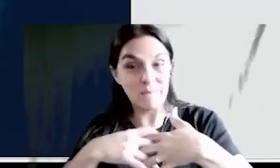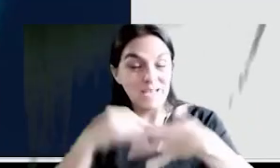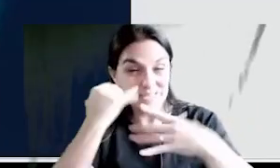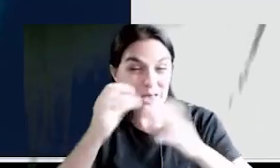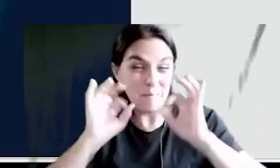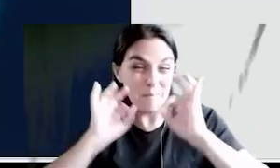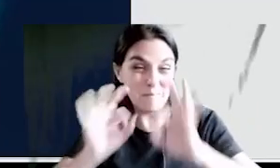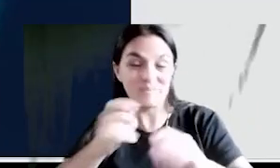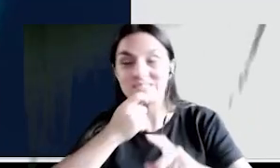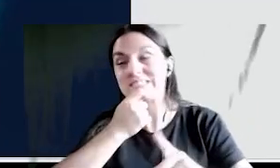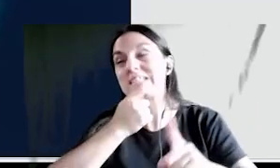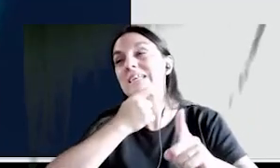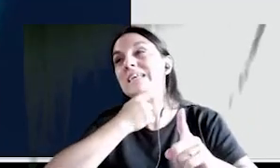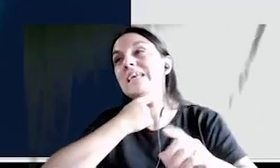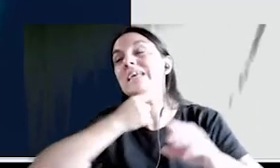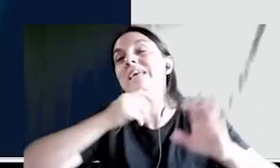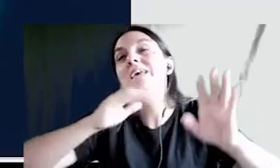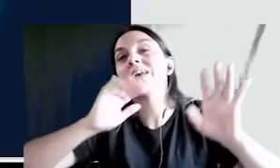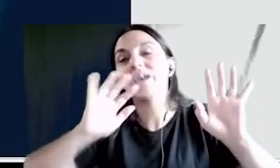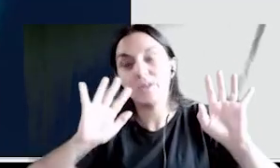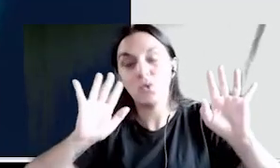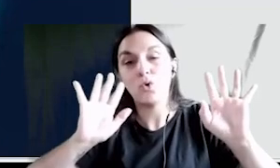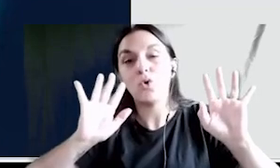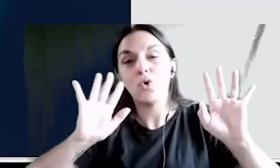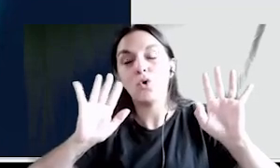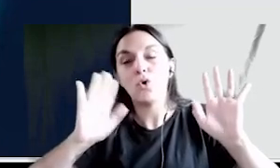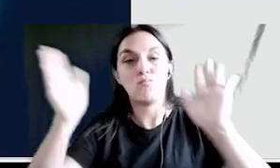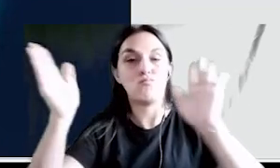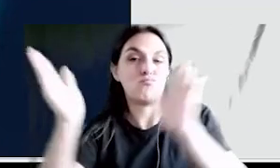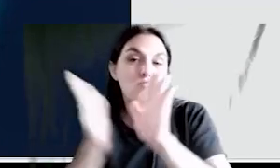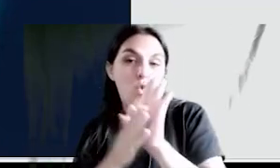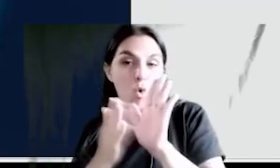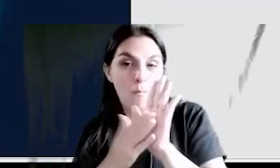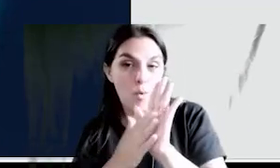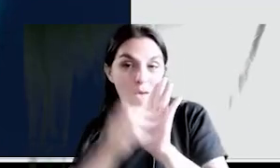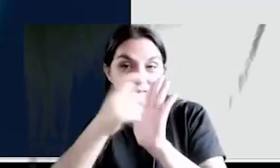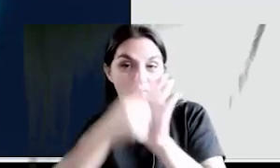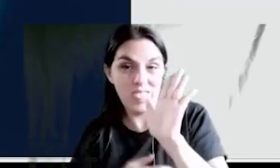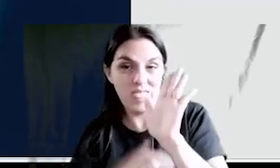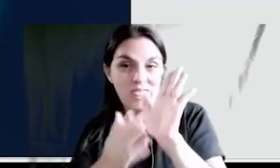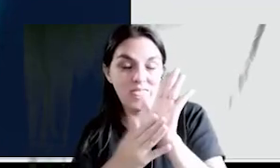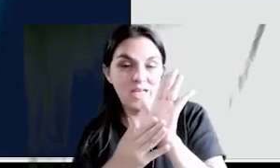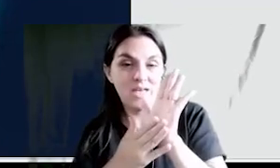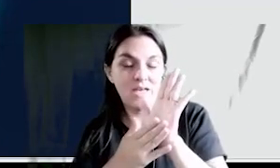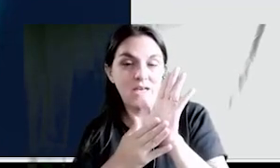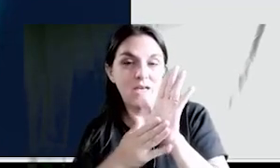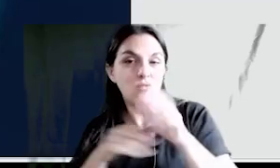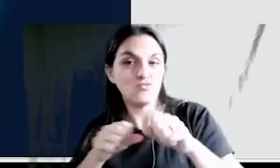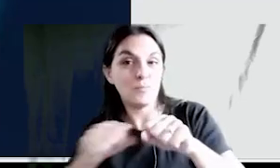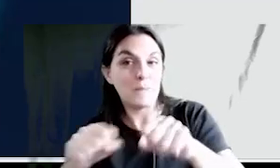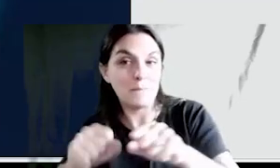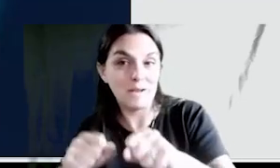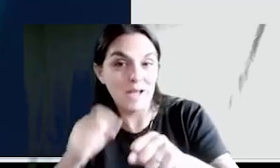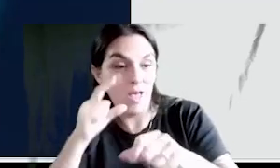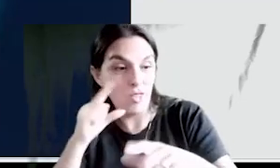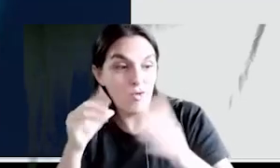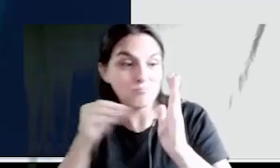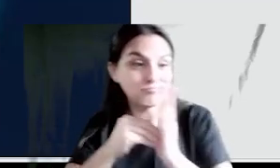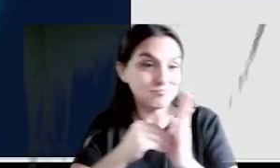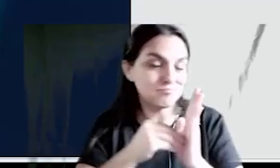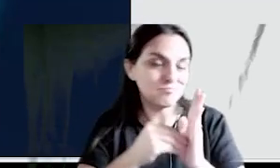yo quiero informar un comprobante de supermercado no me lo tome